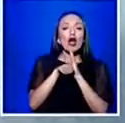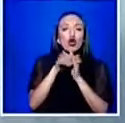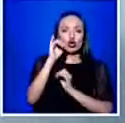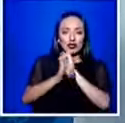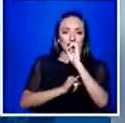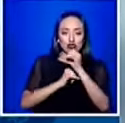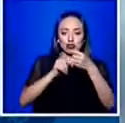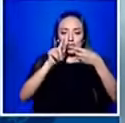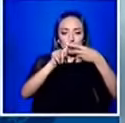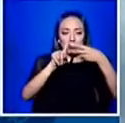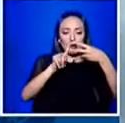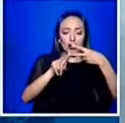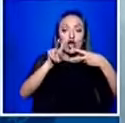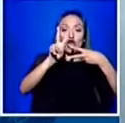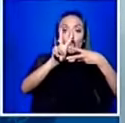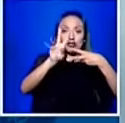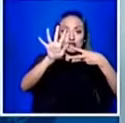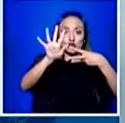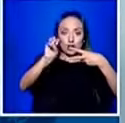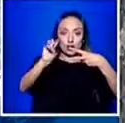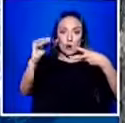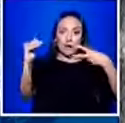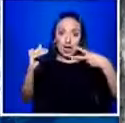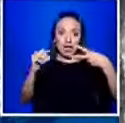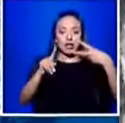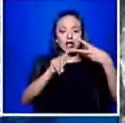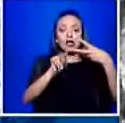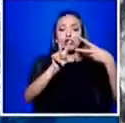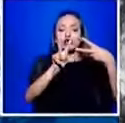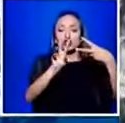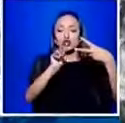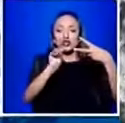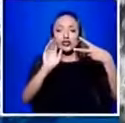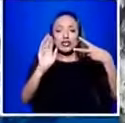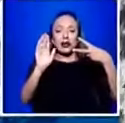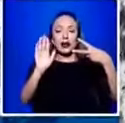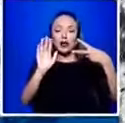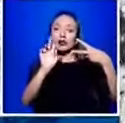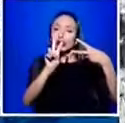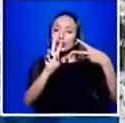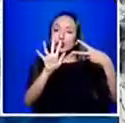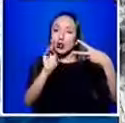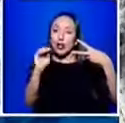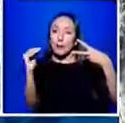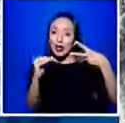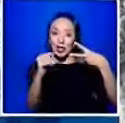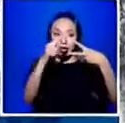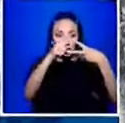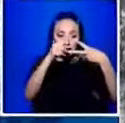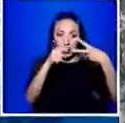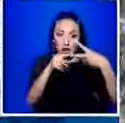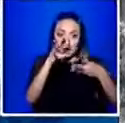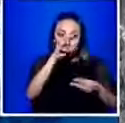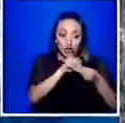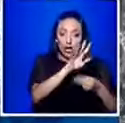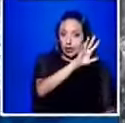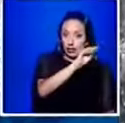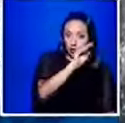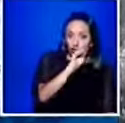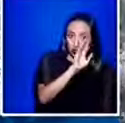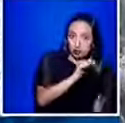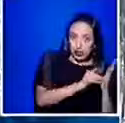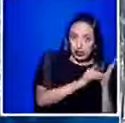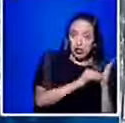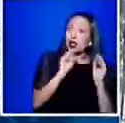el Banco de Desarrollo de América Latina y el Caribe han ofrecido ayuda con $250,000 cada uno y el aporte de otros